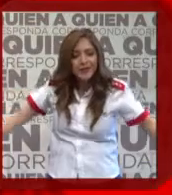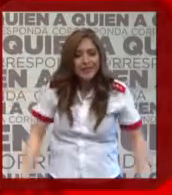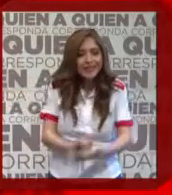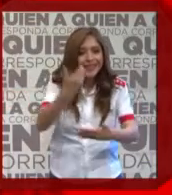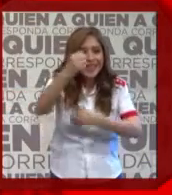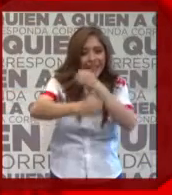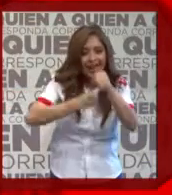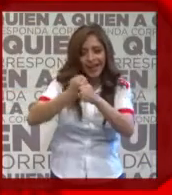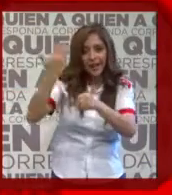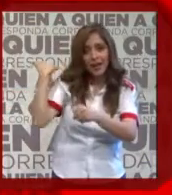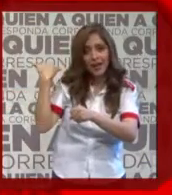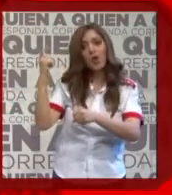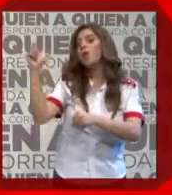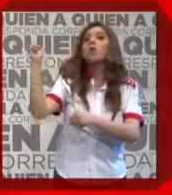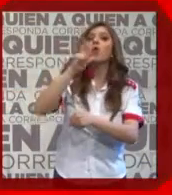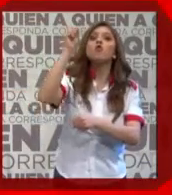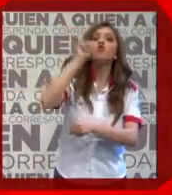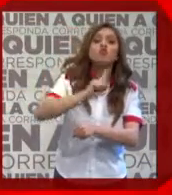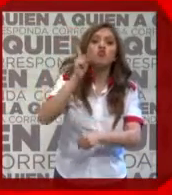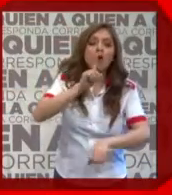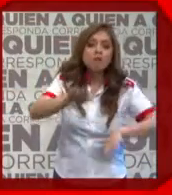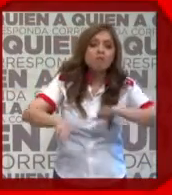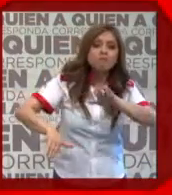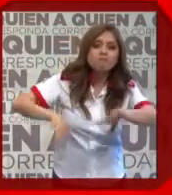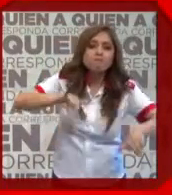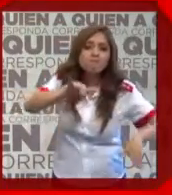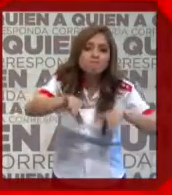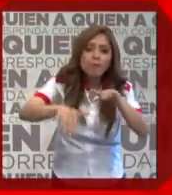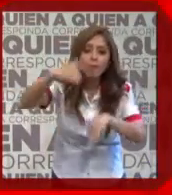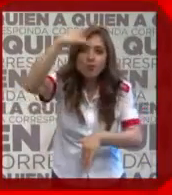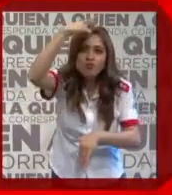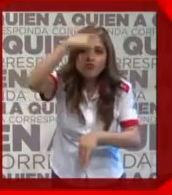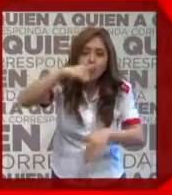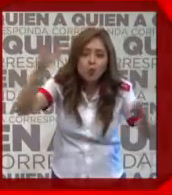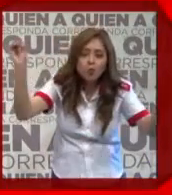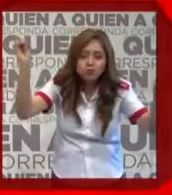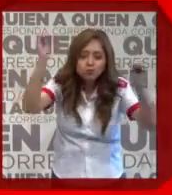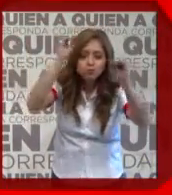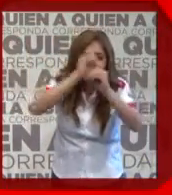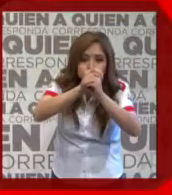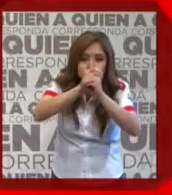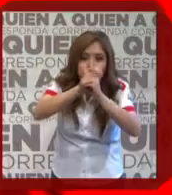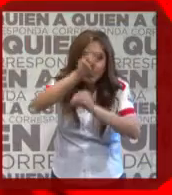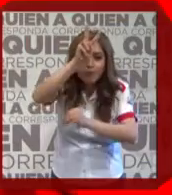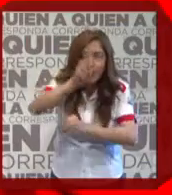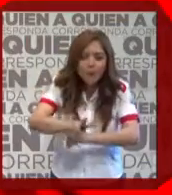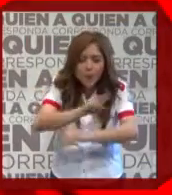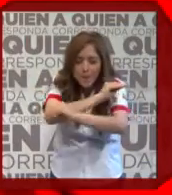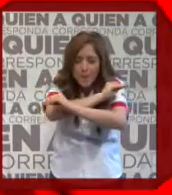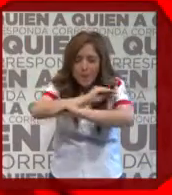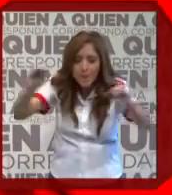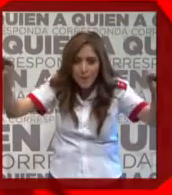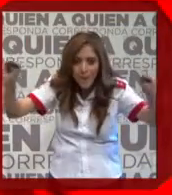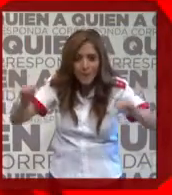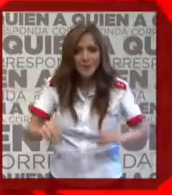años. La salida de las hembras anidadoras se lleva a cabo durante la noche, de preferencia en su fase más oscura.